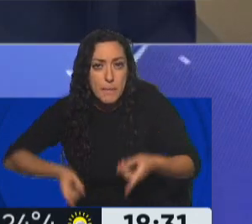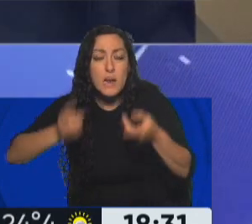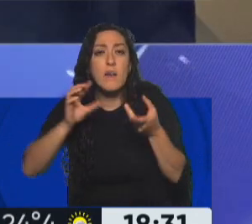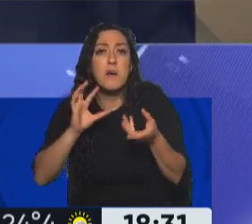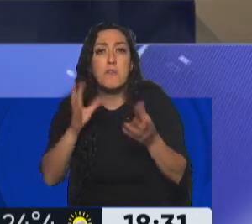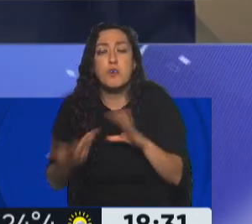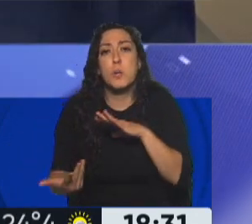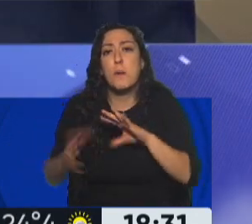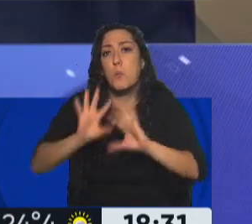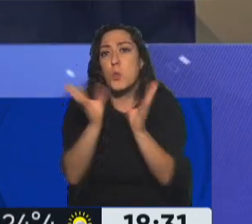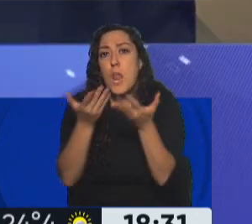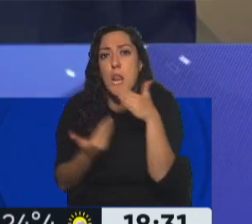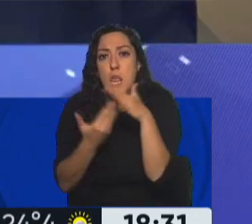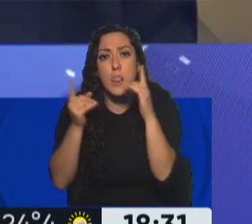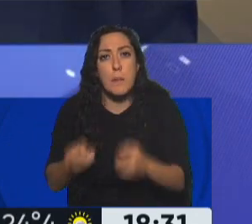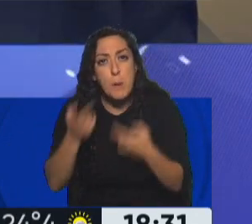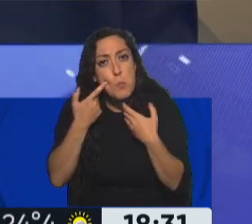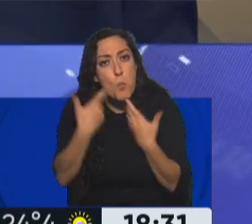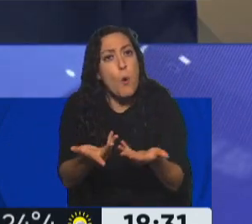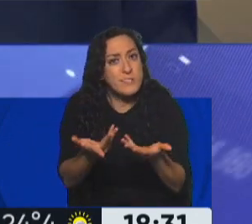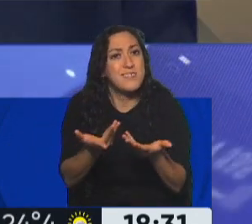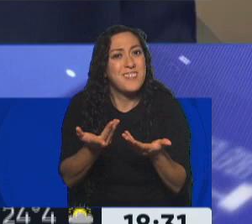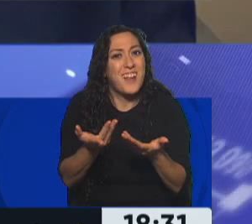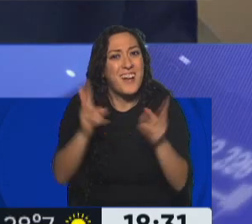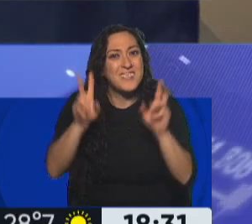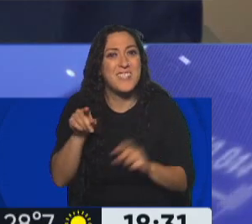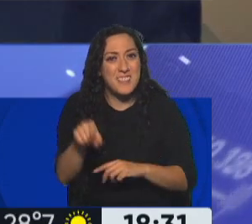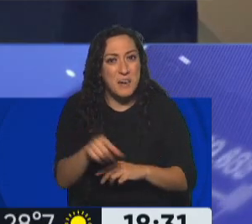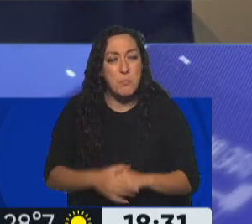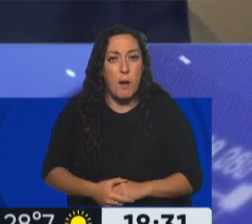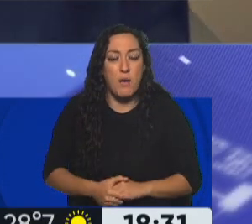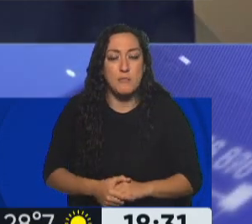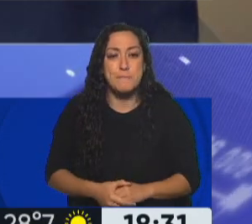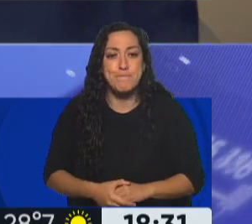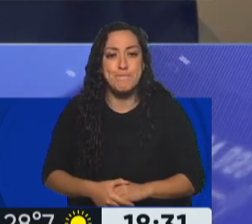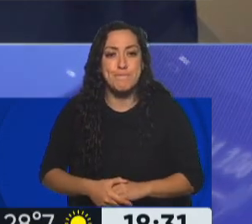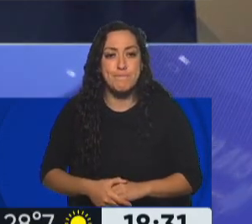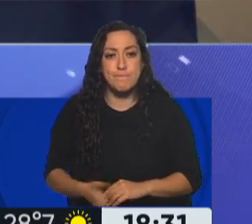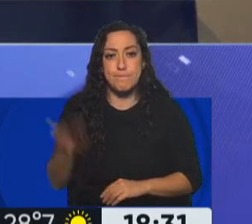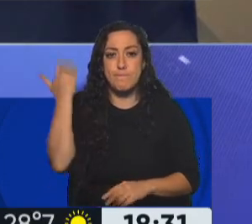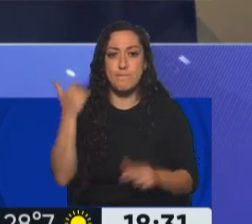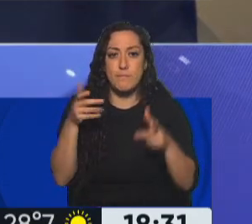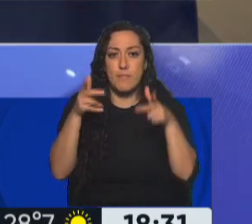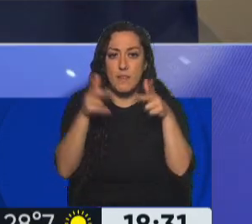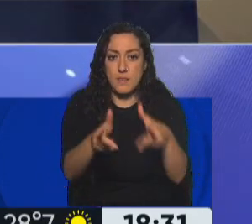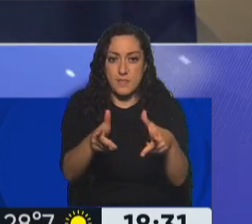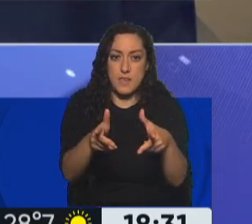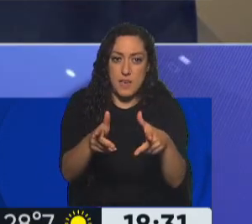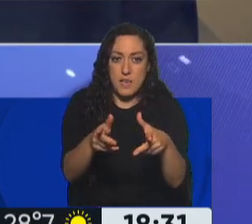un líder mundial, logra implantar este tema. Y creo que, como decía, no